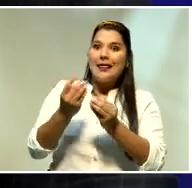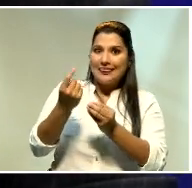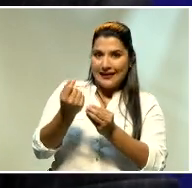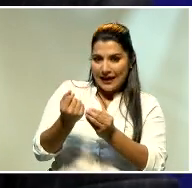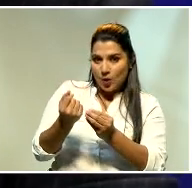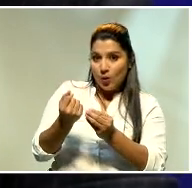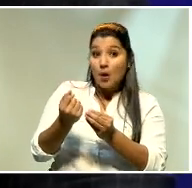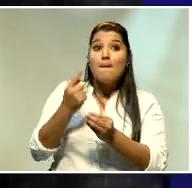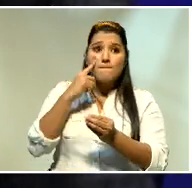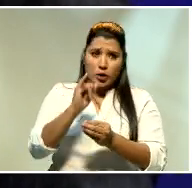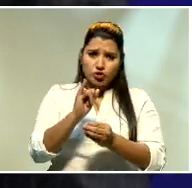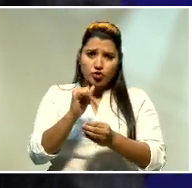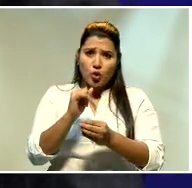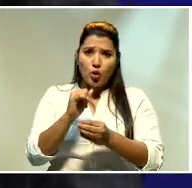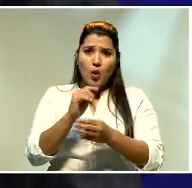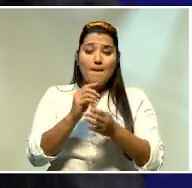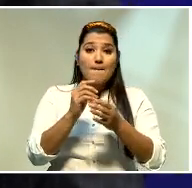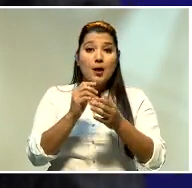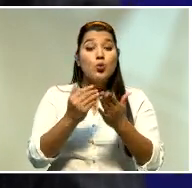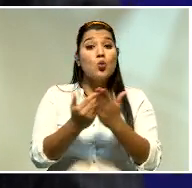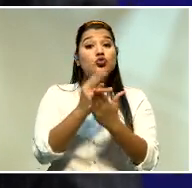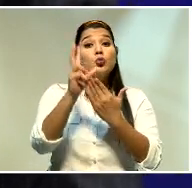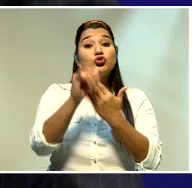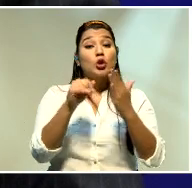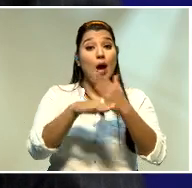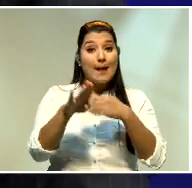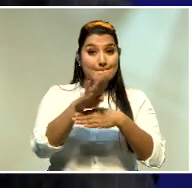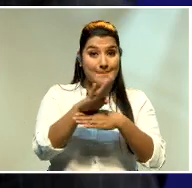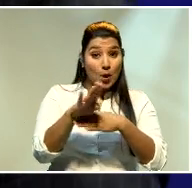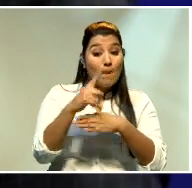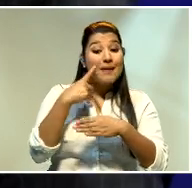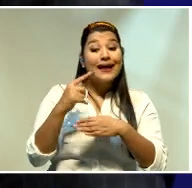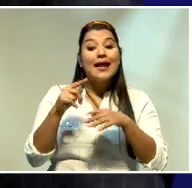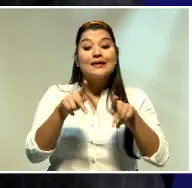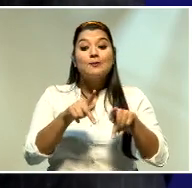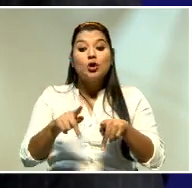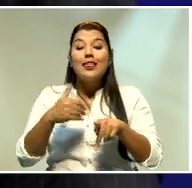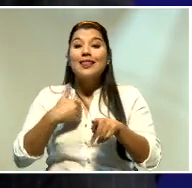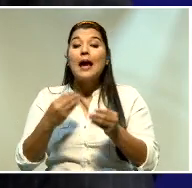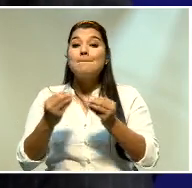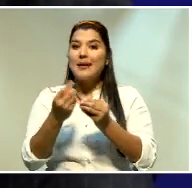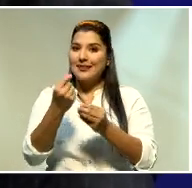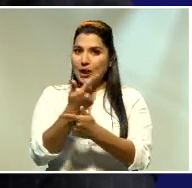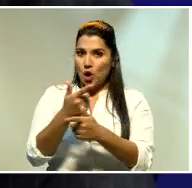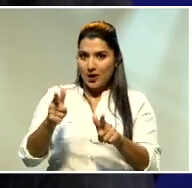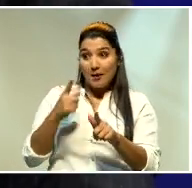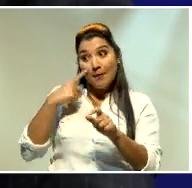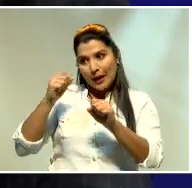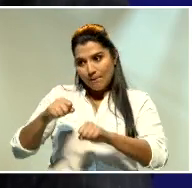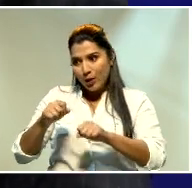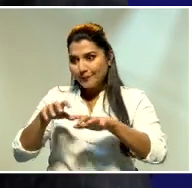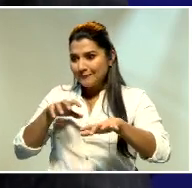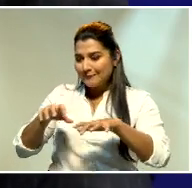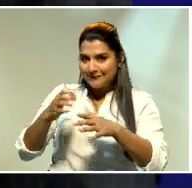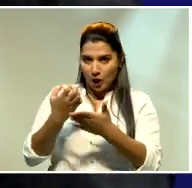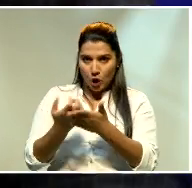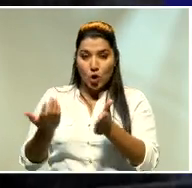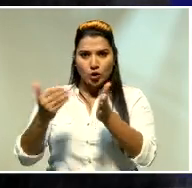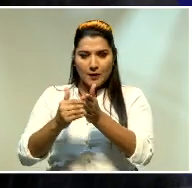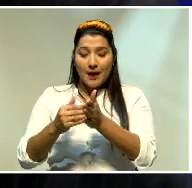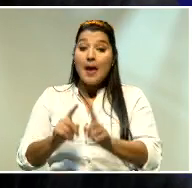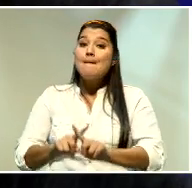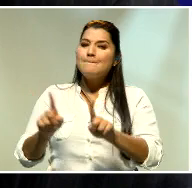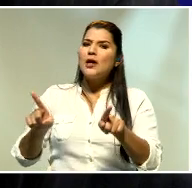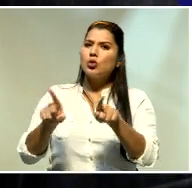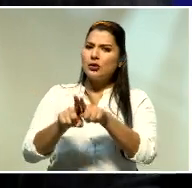son para eso, para que haya más efectivo. Pero ciertamente en ese sector particular, como decía en comercio, hay un golpe que pasa